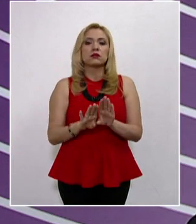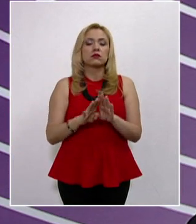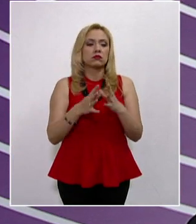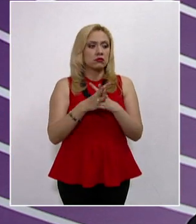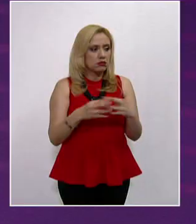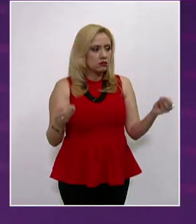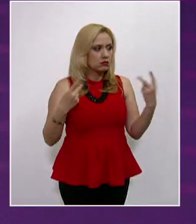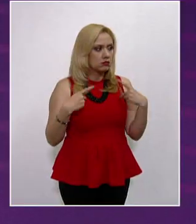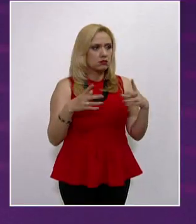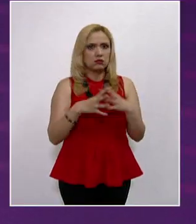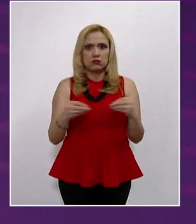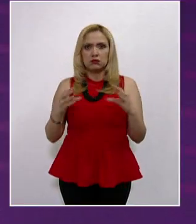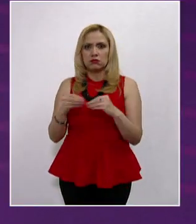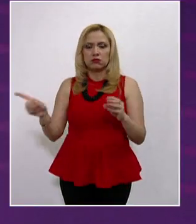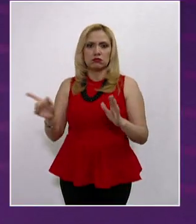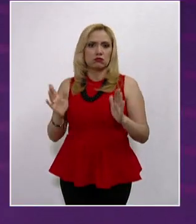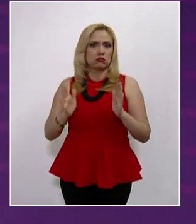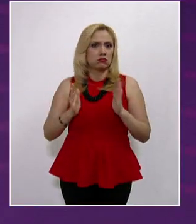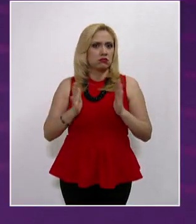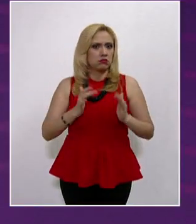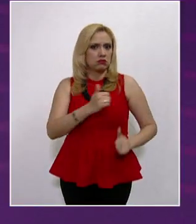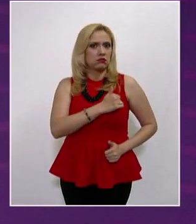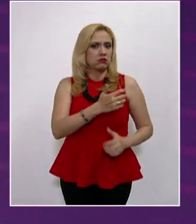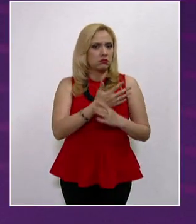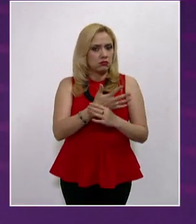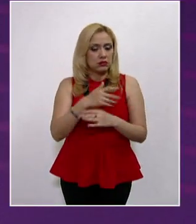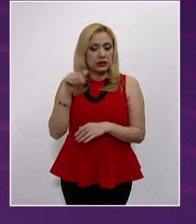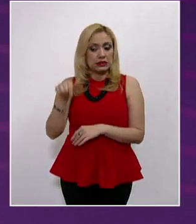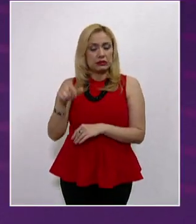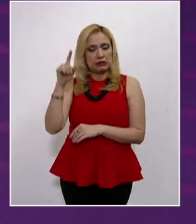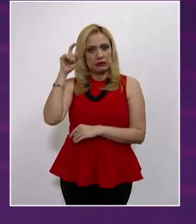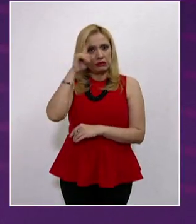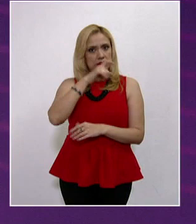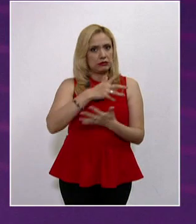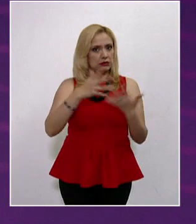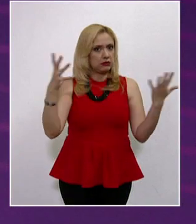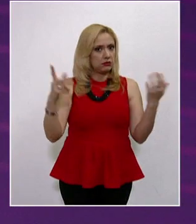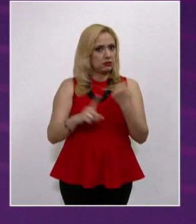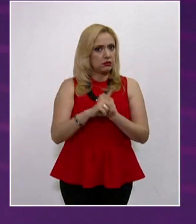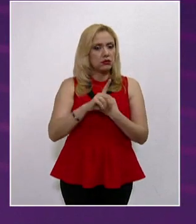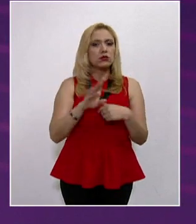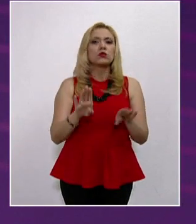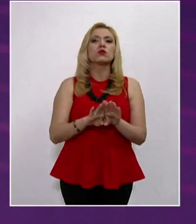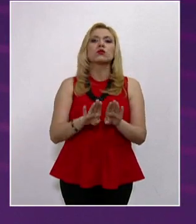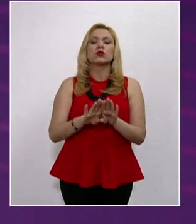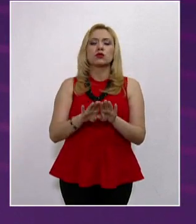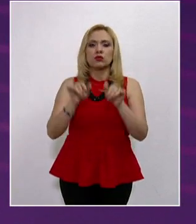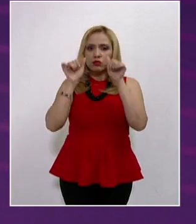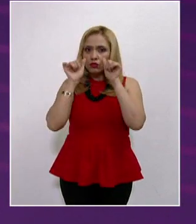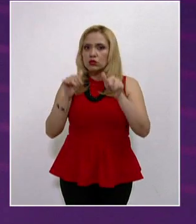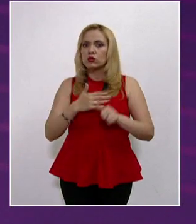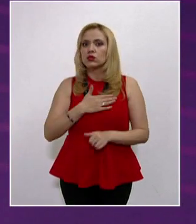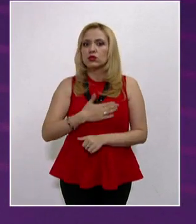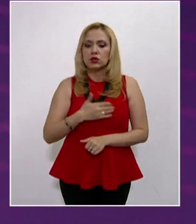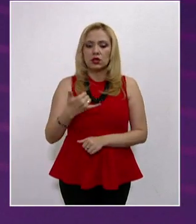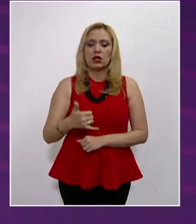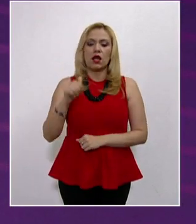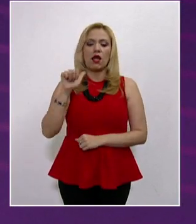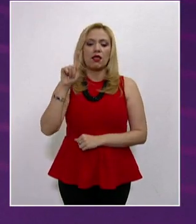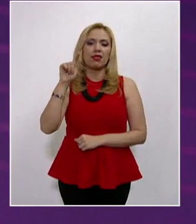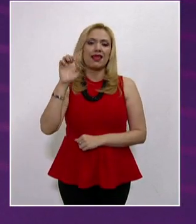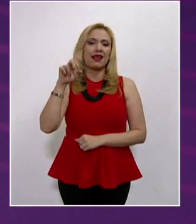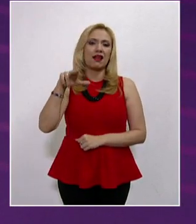desapariciones forzadas cometidas por el ejército. Ahí está un gran reto, por ejemplo, en el tema de justicia. Y en el caso Atenco, que